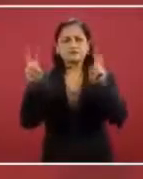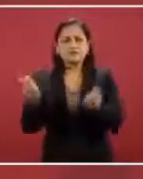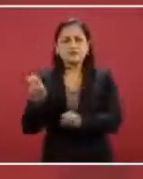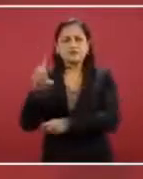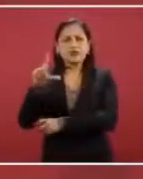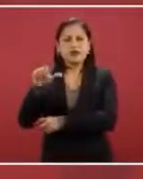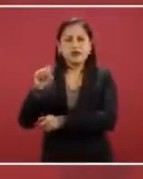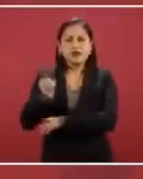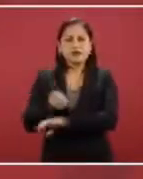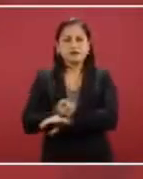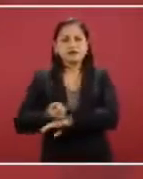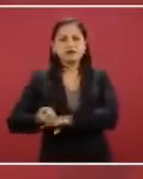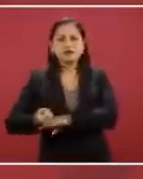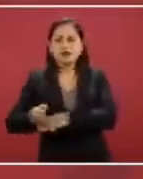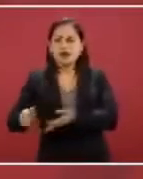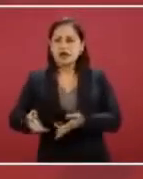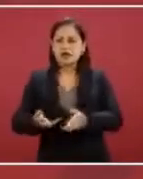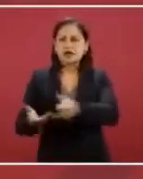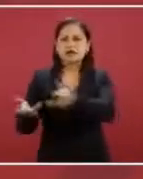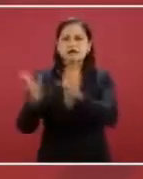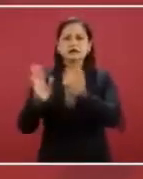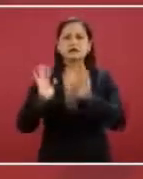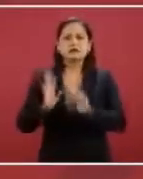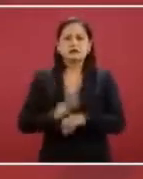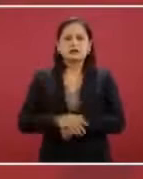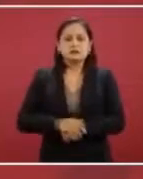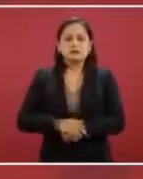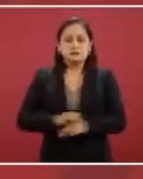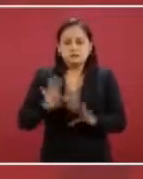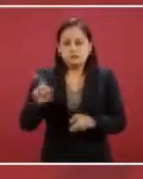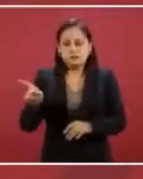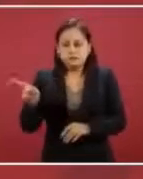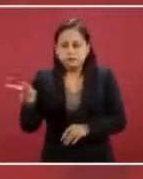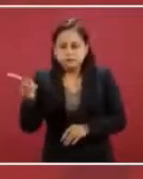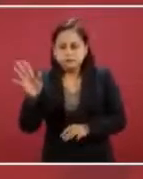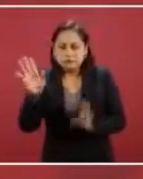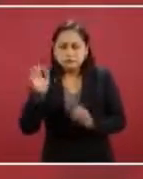río, a ver si es así.